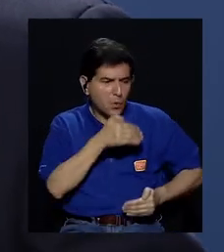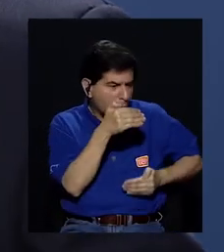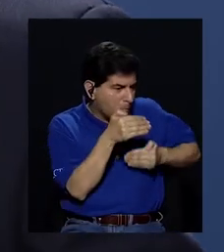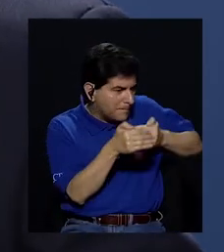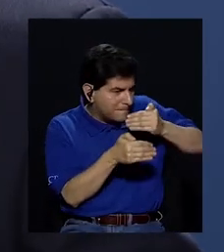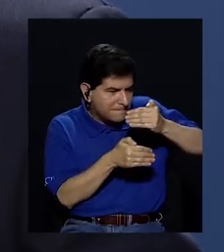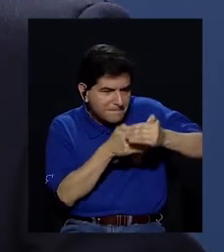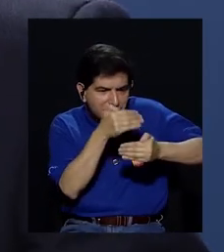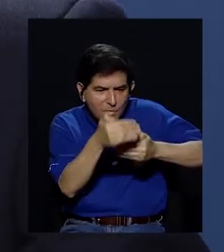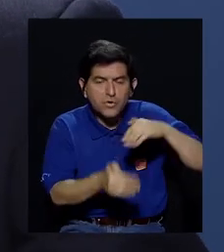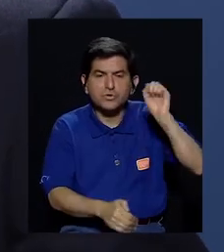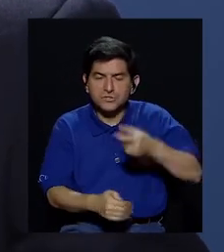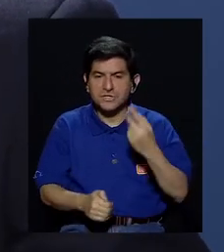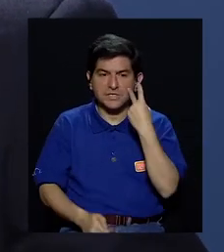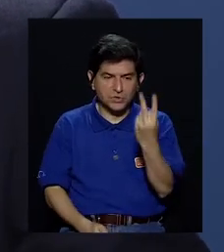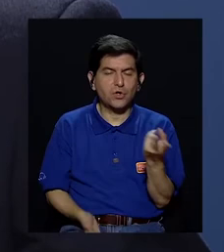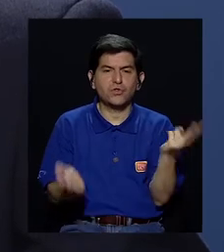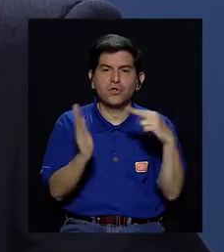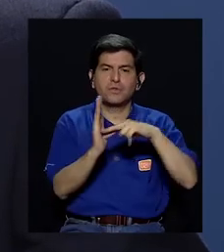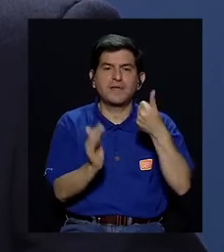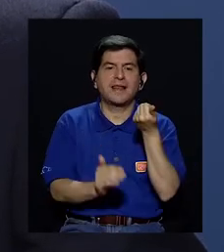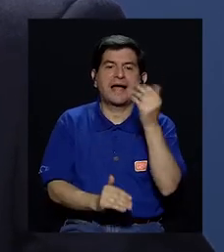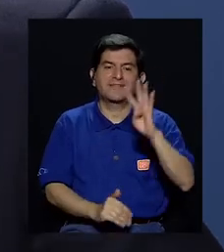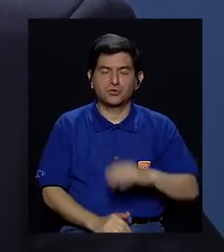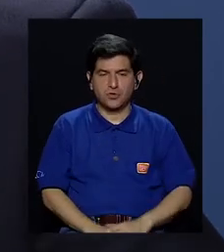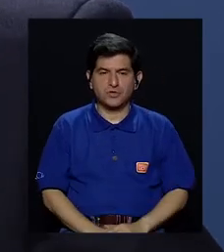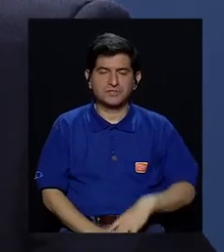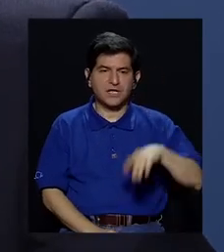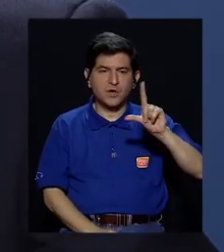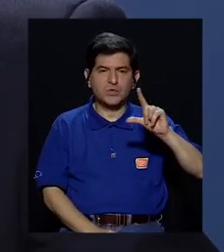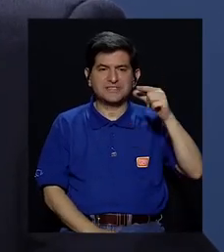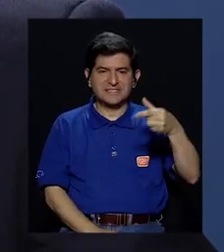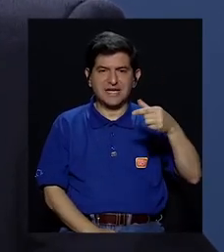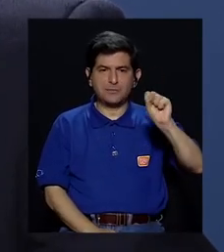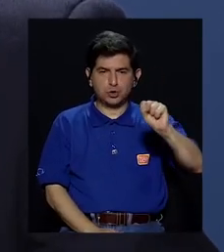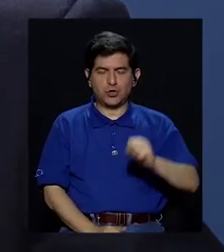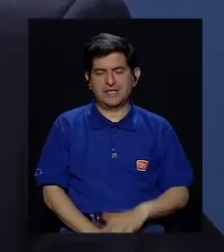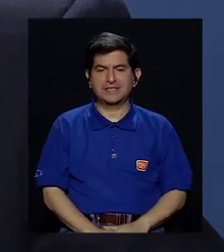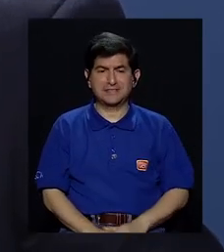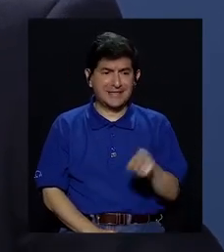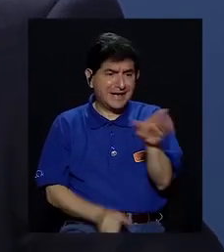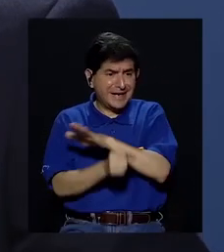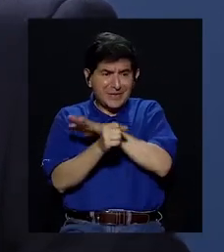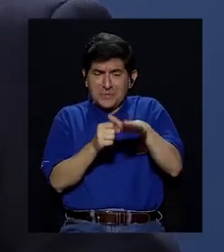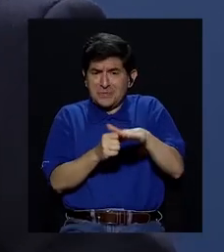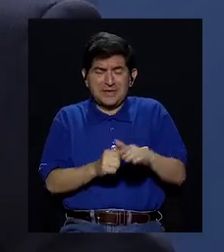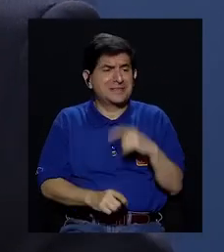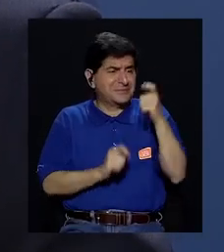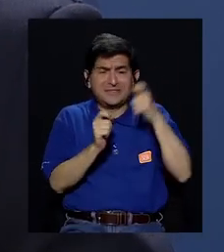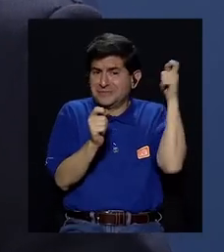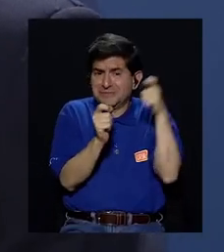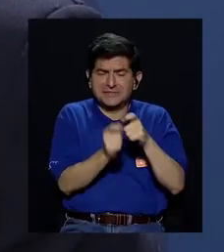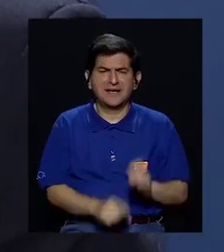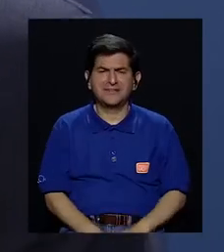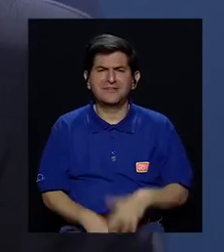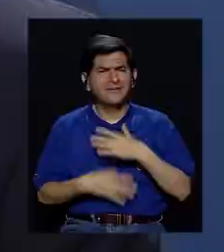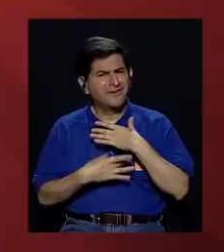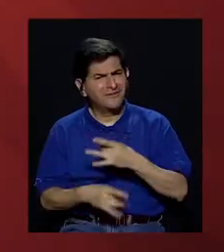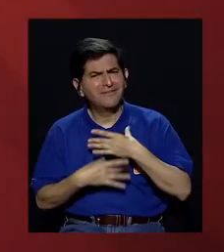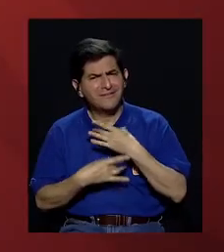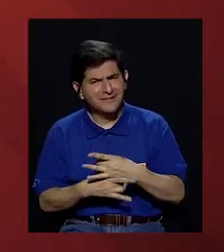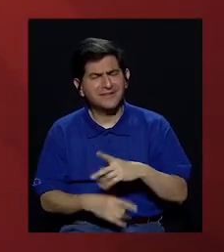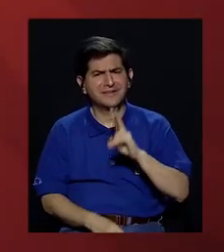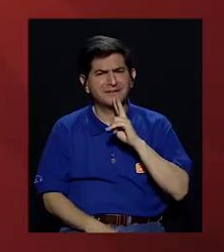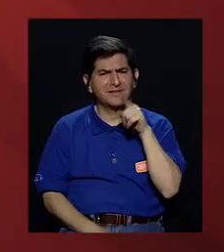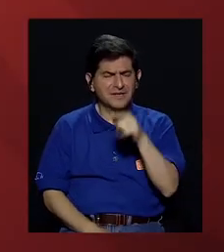tendencia como en la que se notaba en 2014 con es guillermo solís aquí es completamente imposible verlo eje curioso porque usted